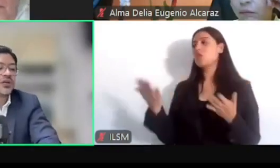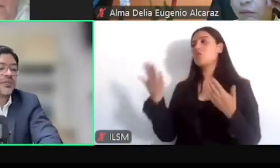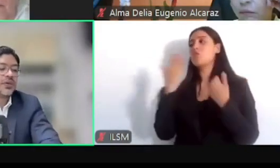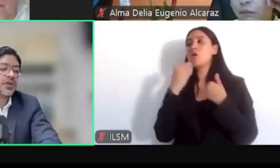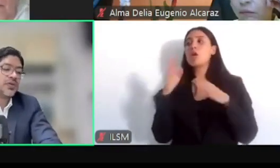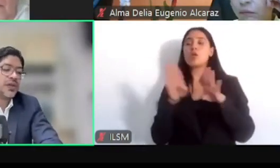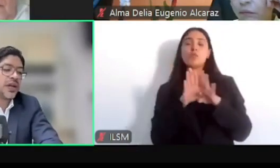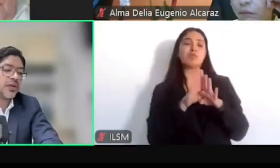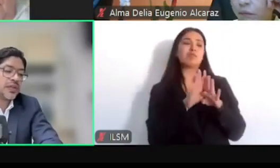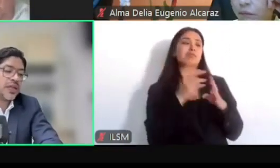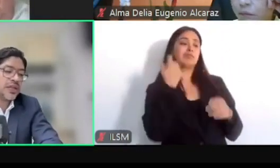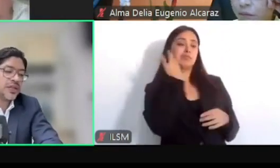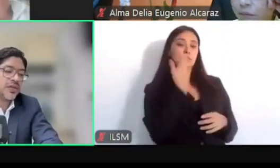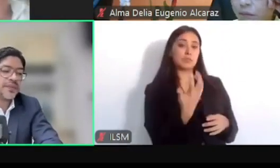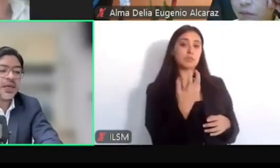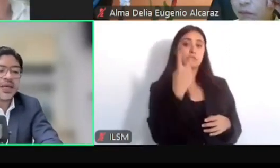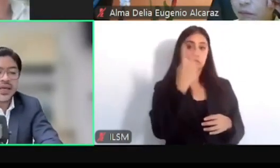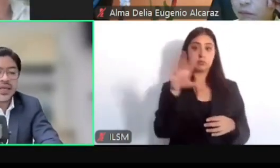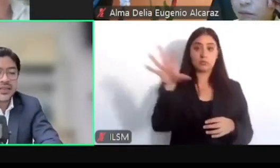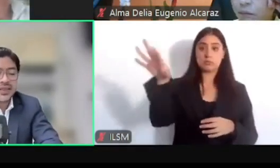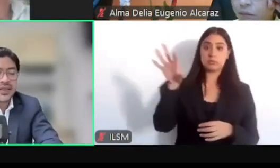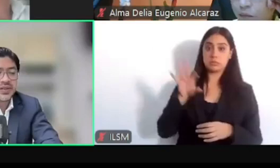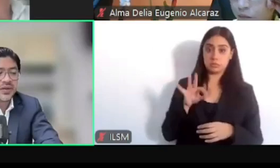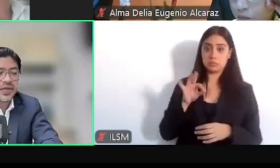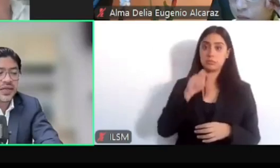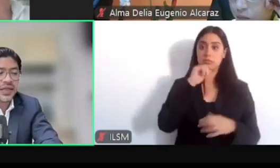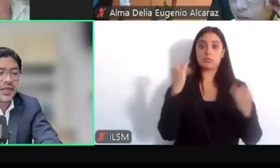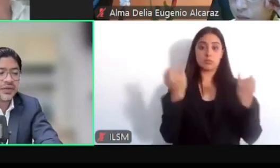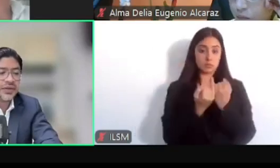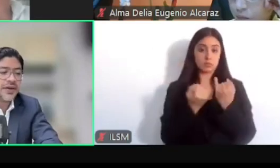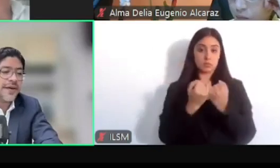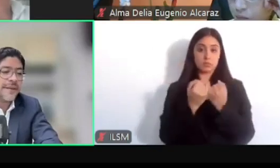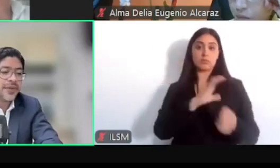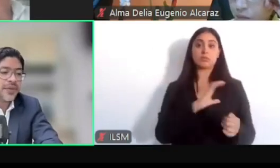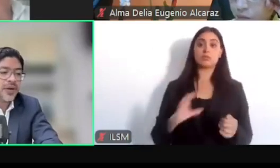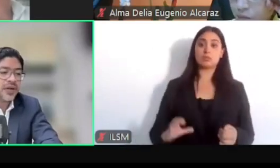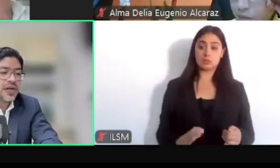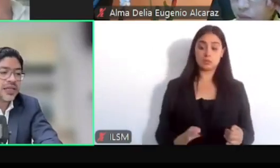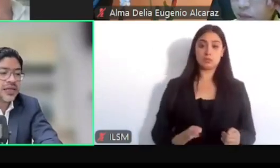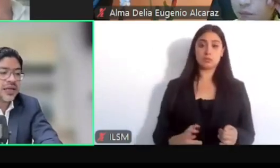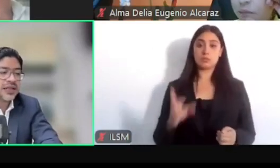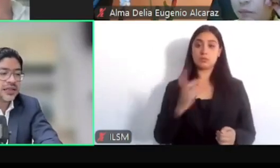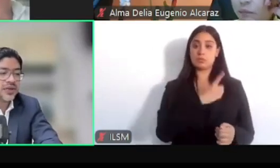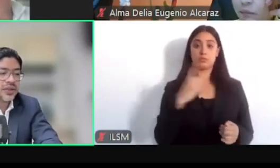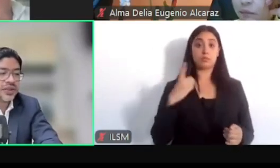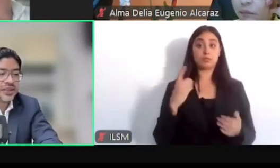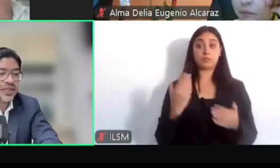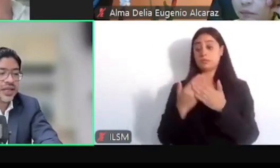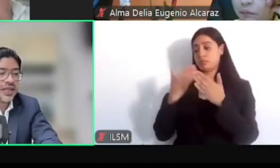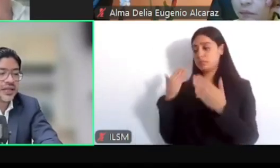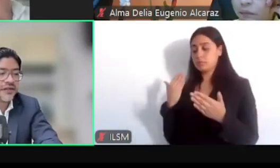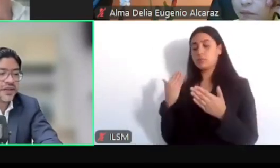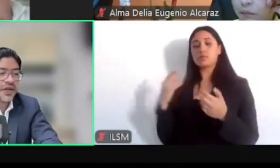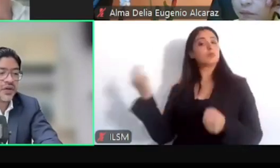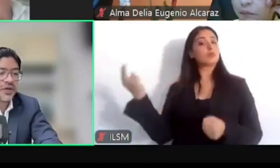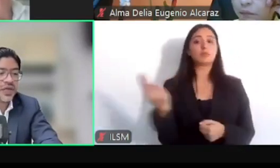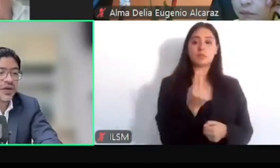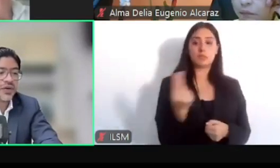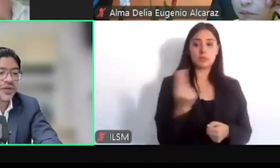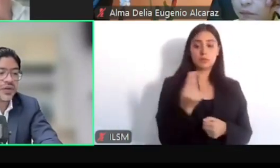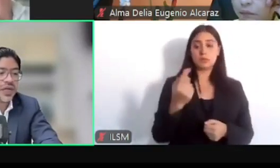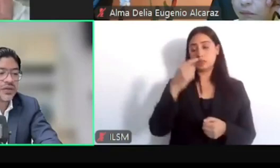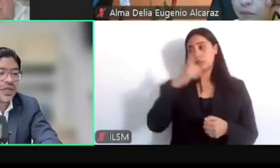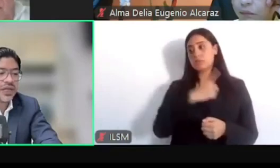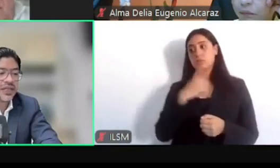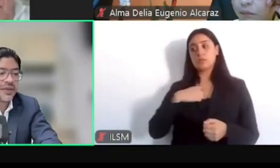resultados del proceso interno de selección y designación de candidatos debio de realizar las acciones necesarias a fin de conocer